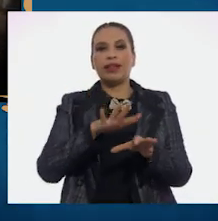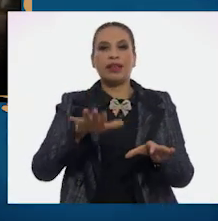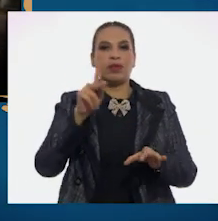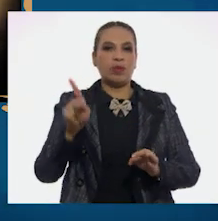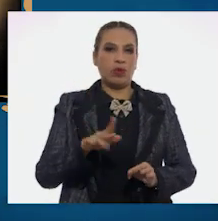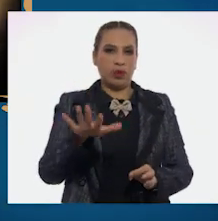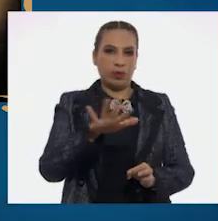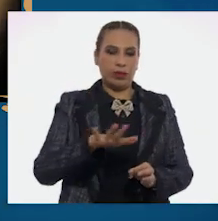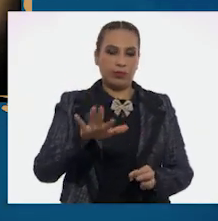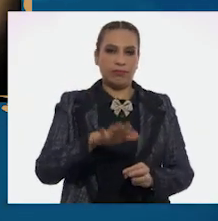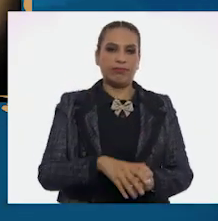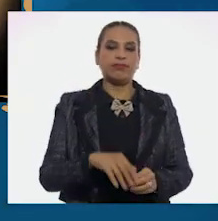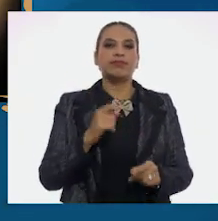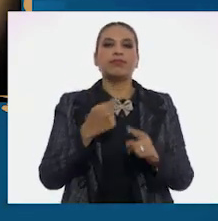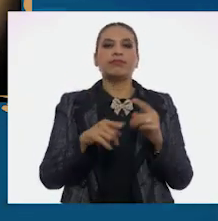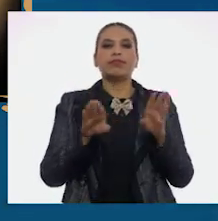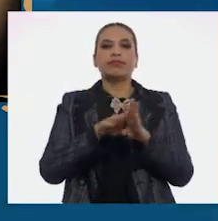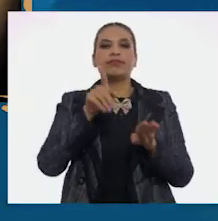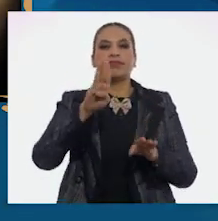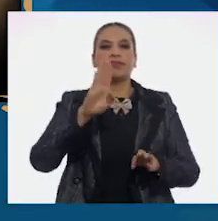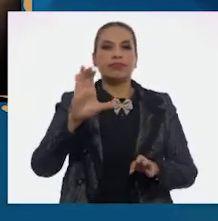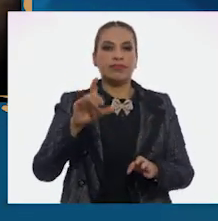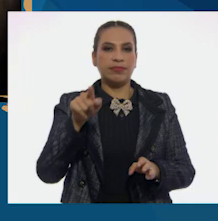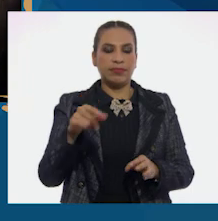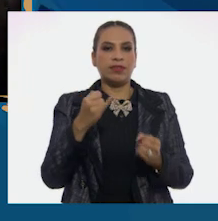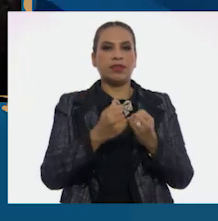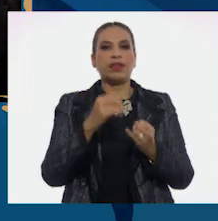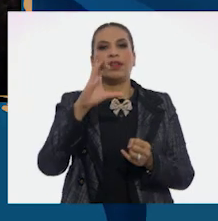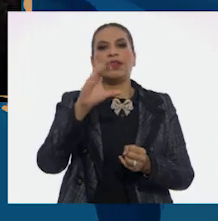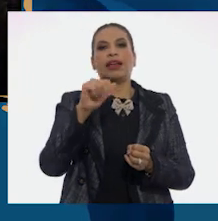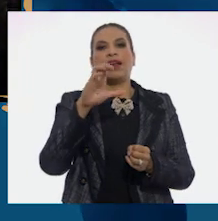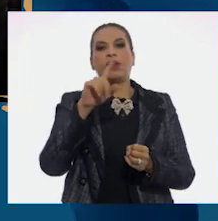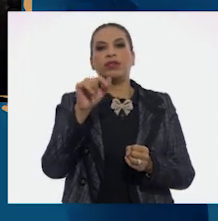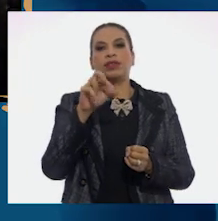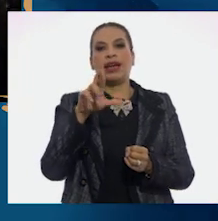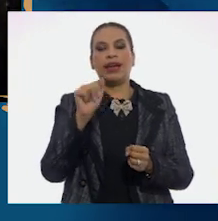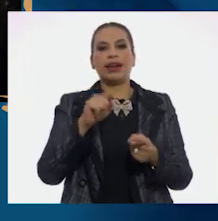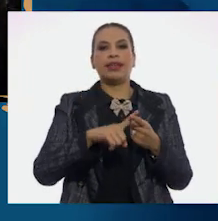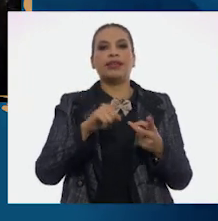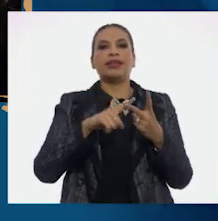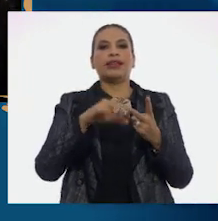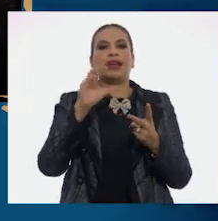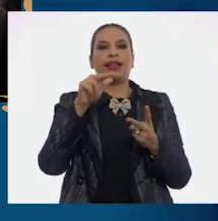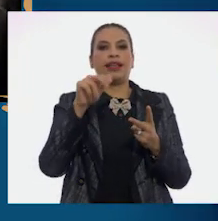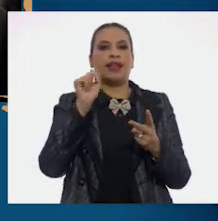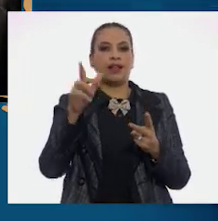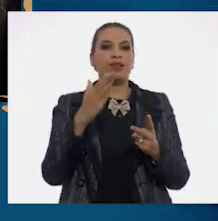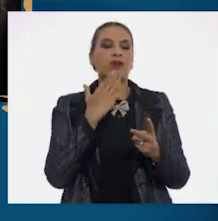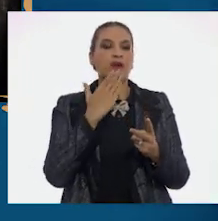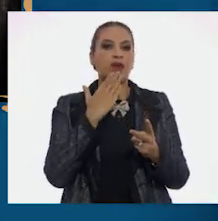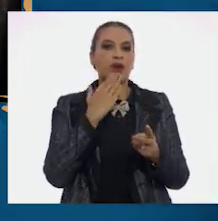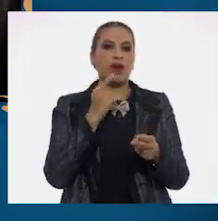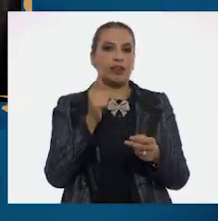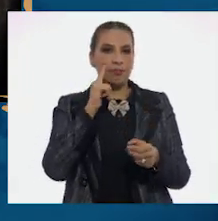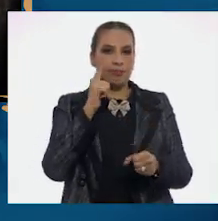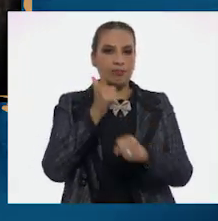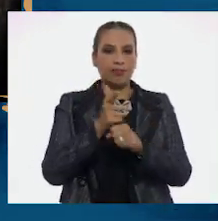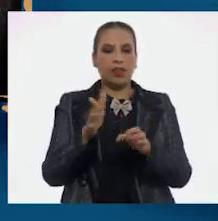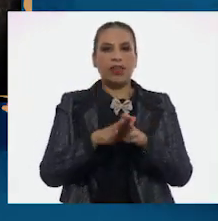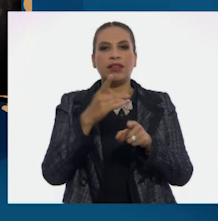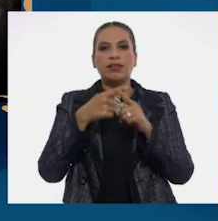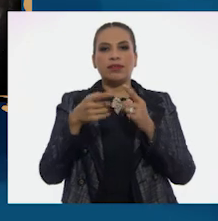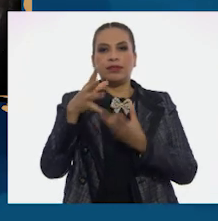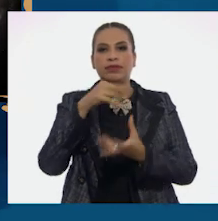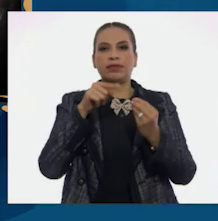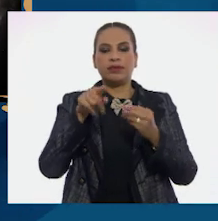población, como el Boleo en Baja California y Nacozari y Cananea en Sonora. Ahí surgió una fuerte